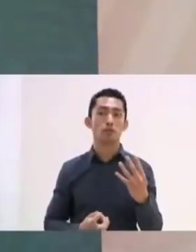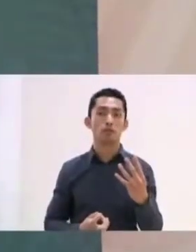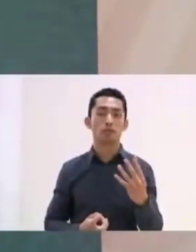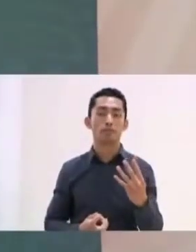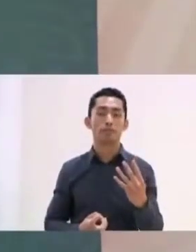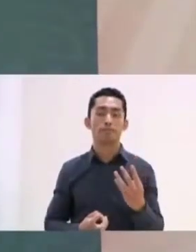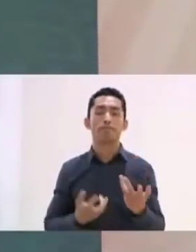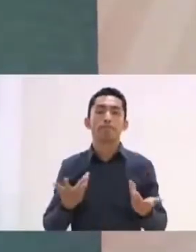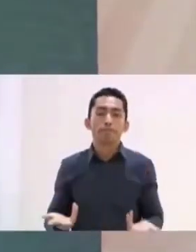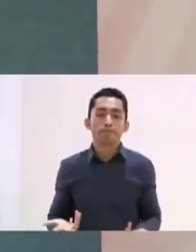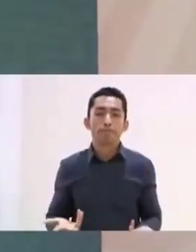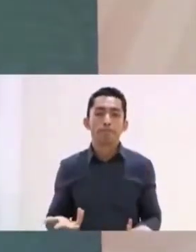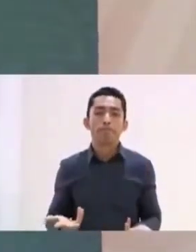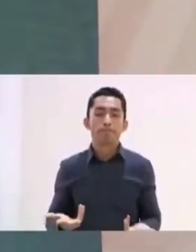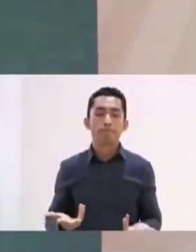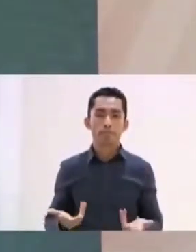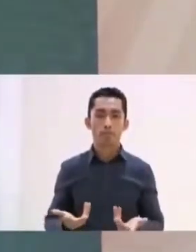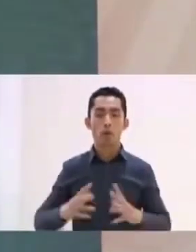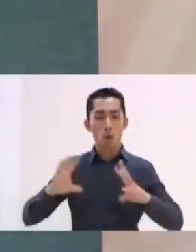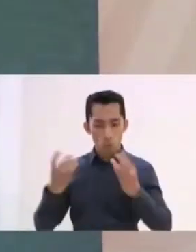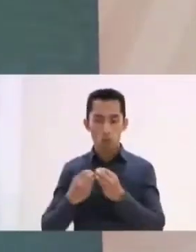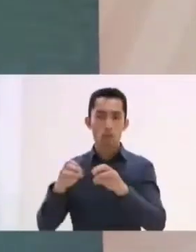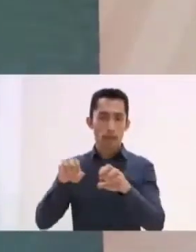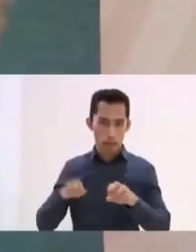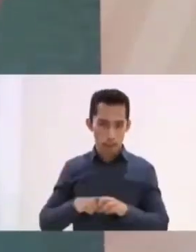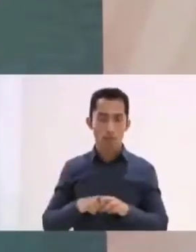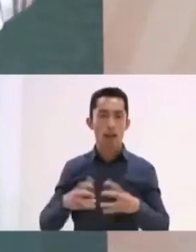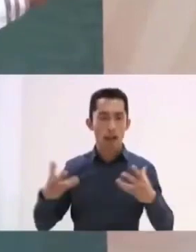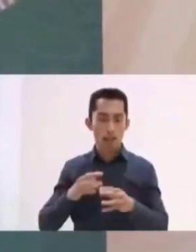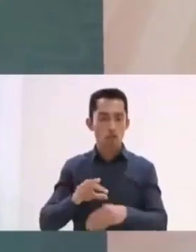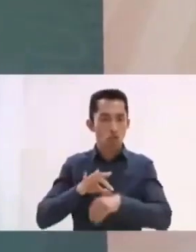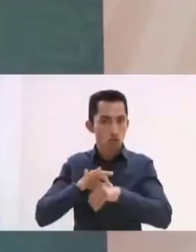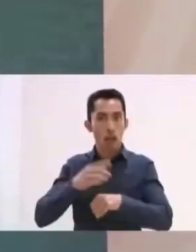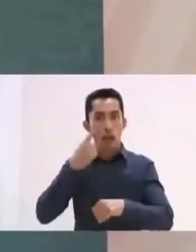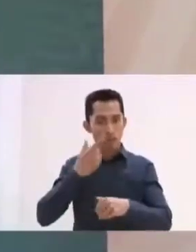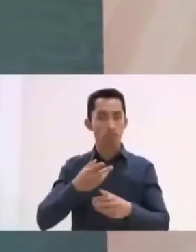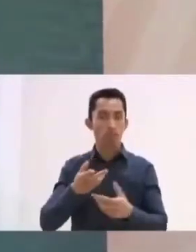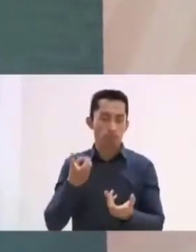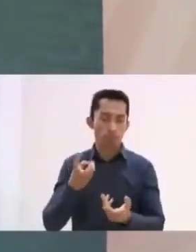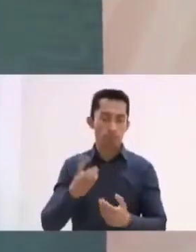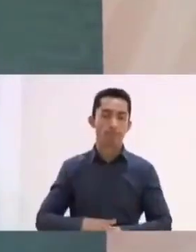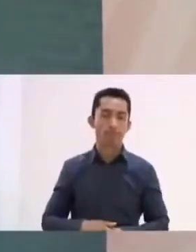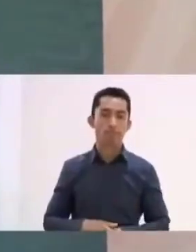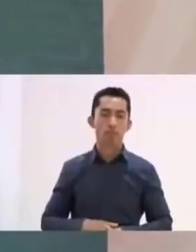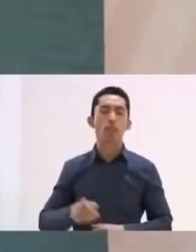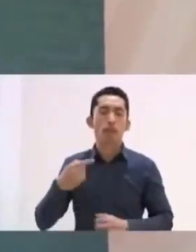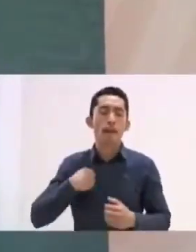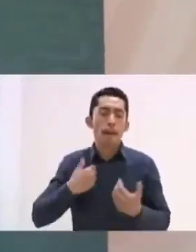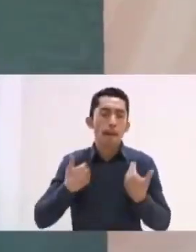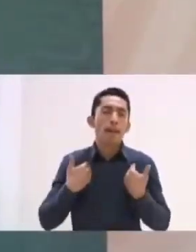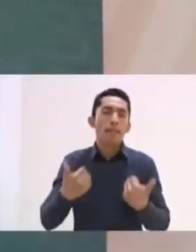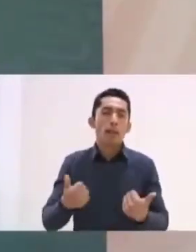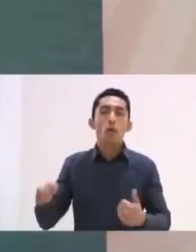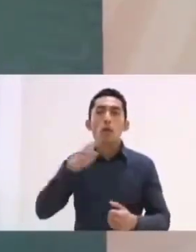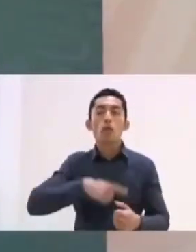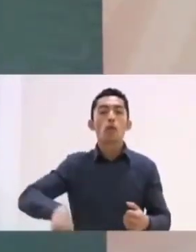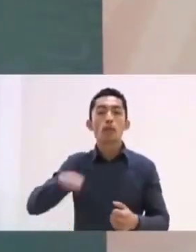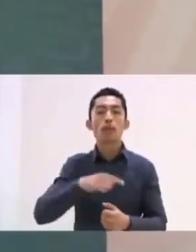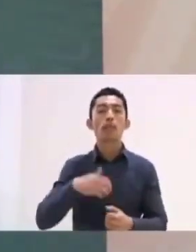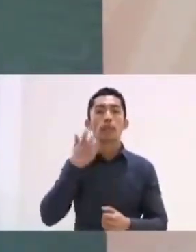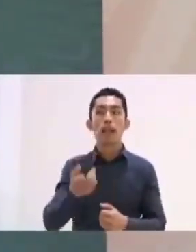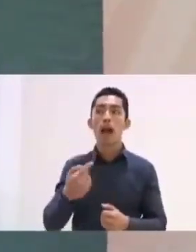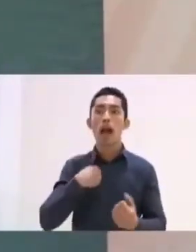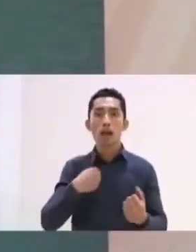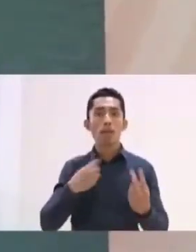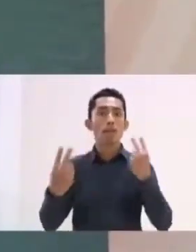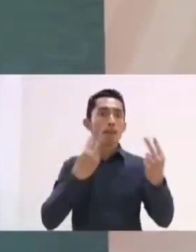lo tenemos que seguir haciendo juntos. Y yo entiendo que ustedes quisieran todos verme